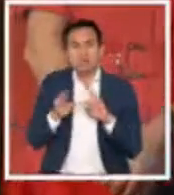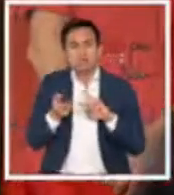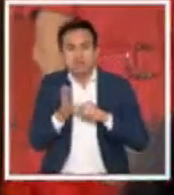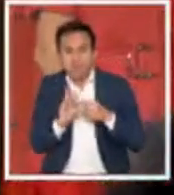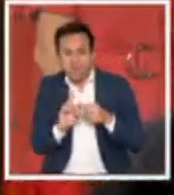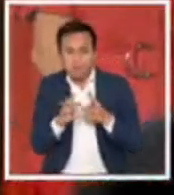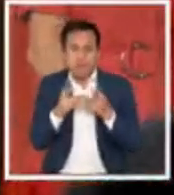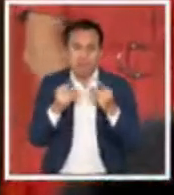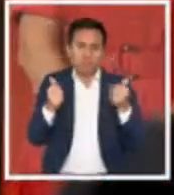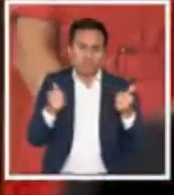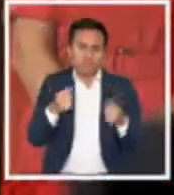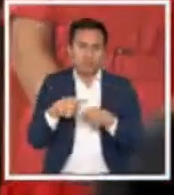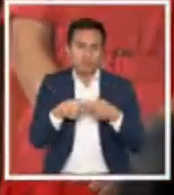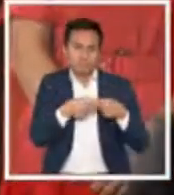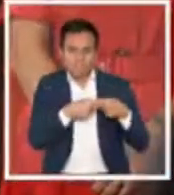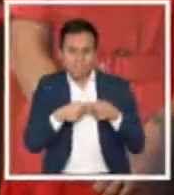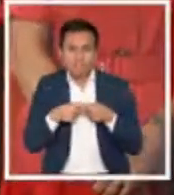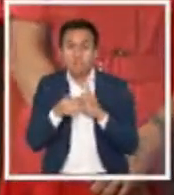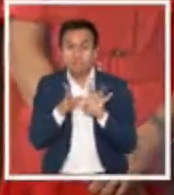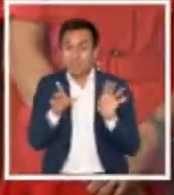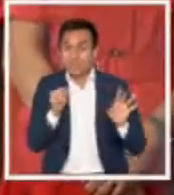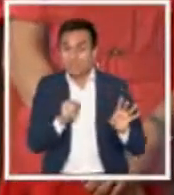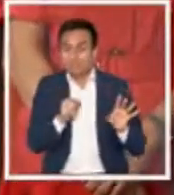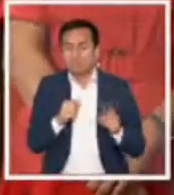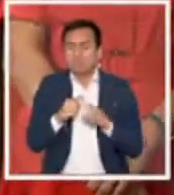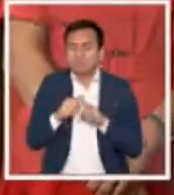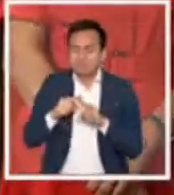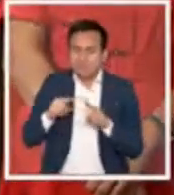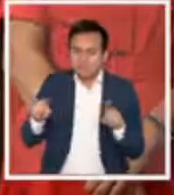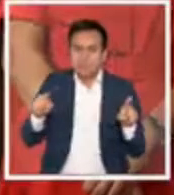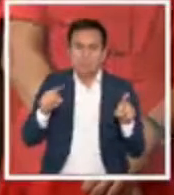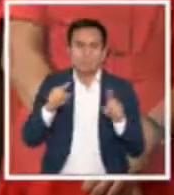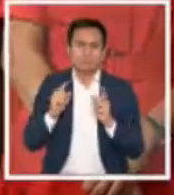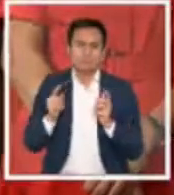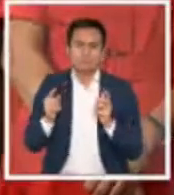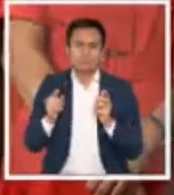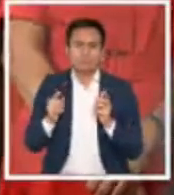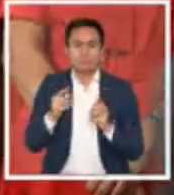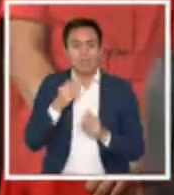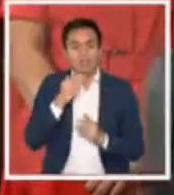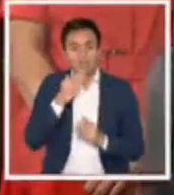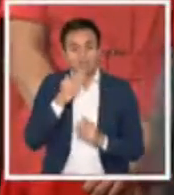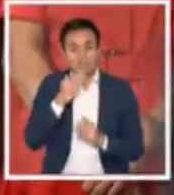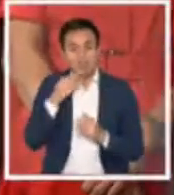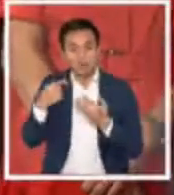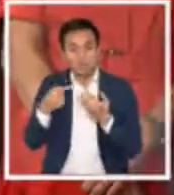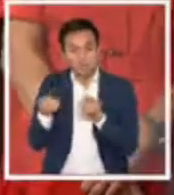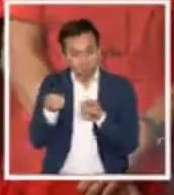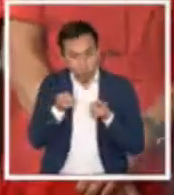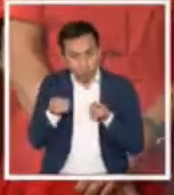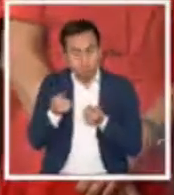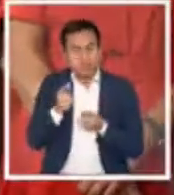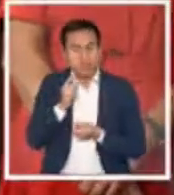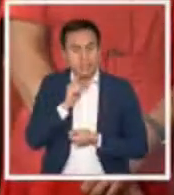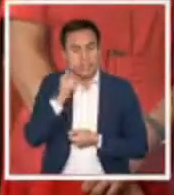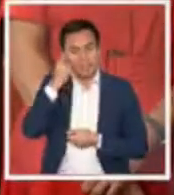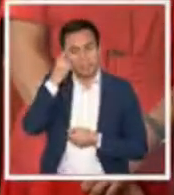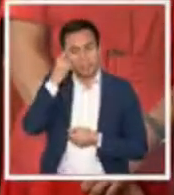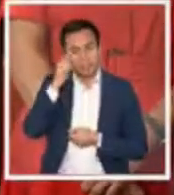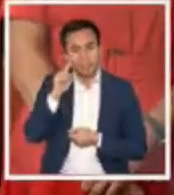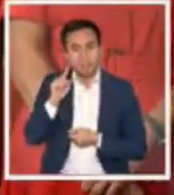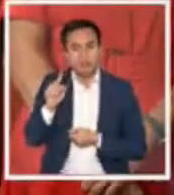nuestros problemas en la sociedad, que son distintos, que también tienen muchas cosas en común, pero